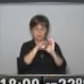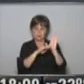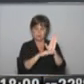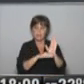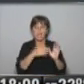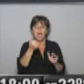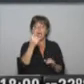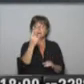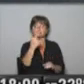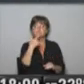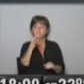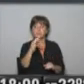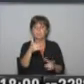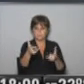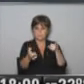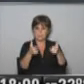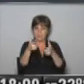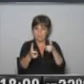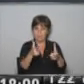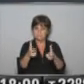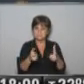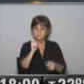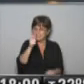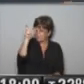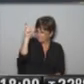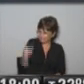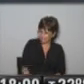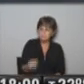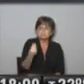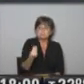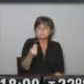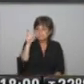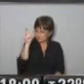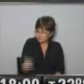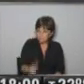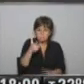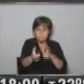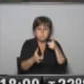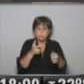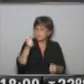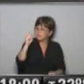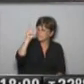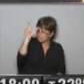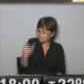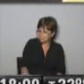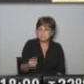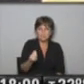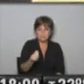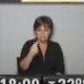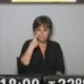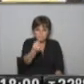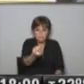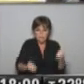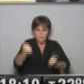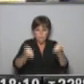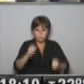como abuso de arma de fuego. Pero la pregunta es, ¿quién es esta persona? ¿Quién es el agresor? Bueno, allí vemos